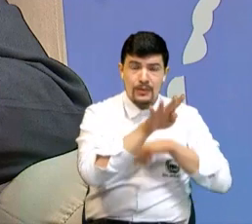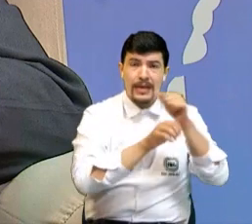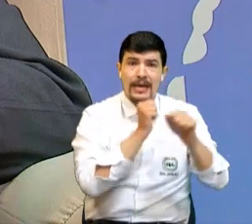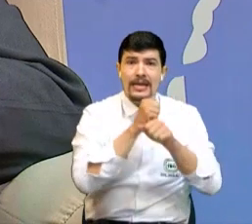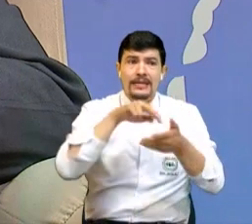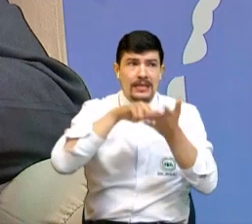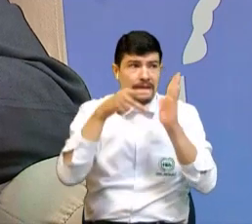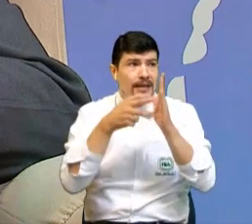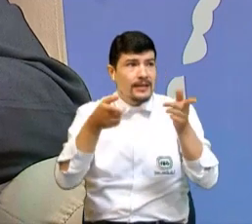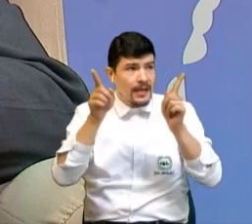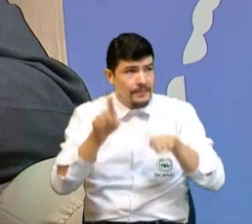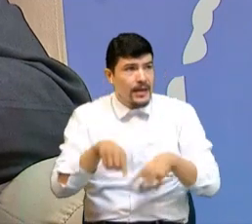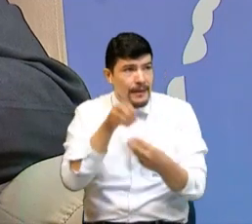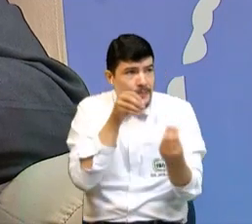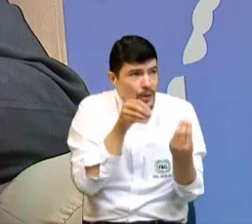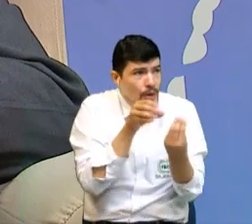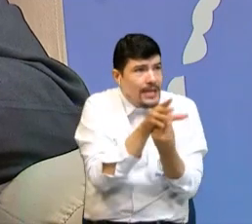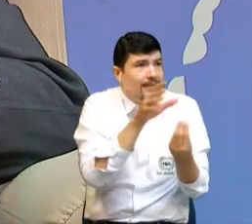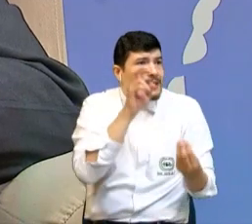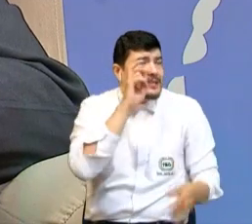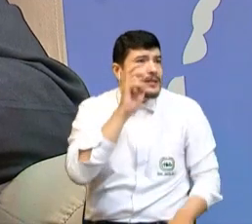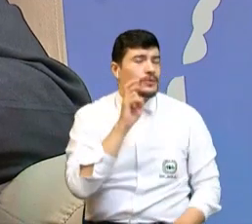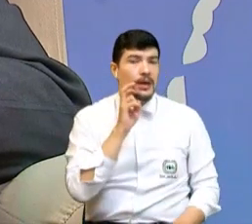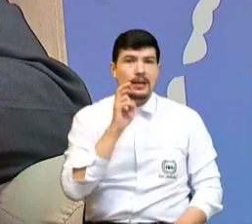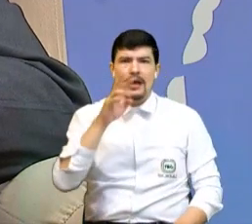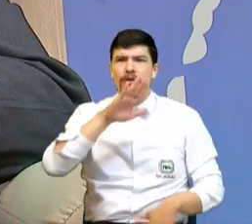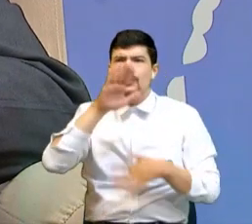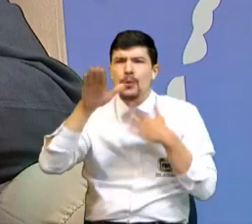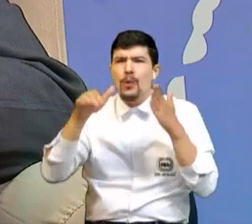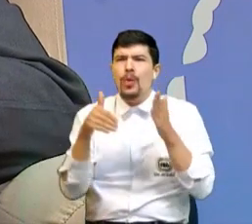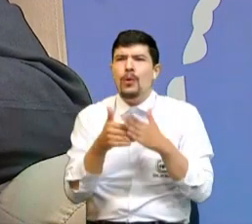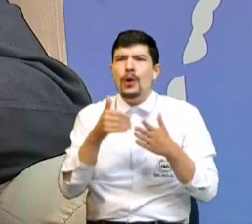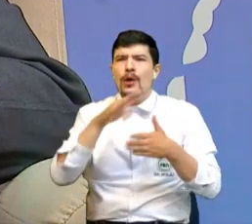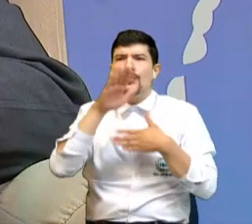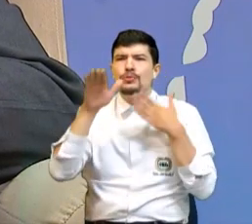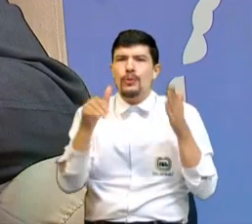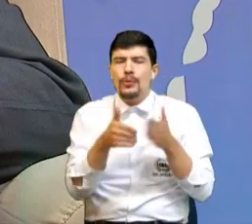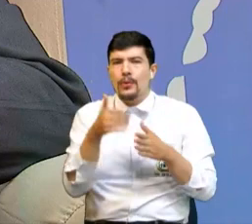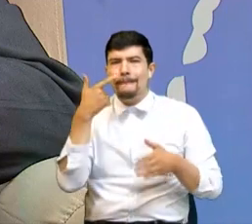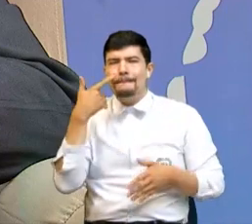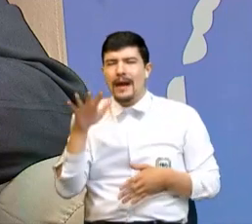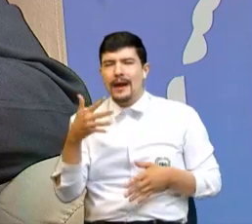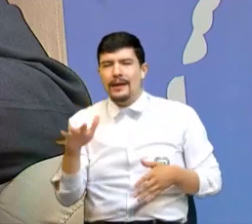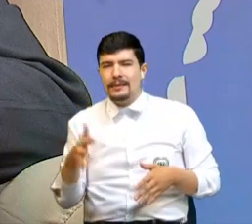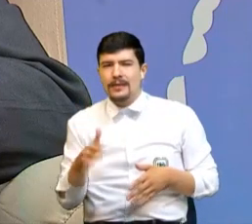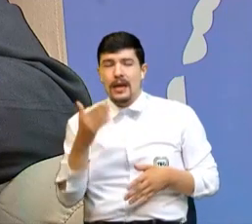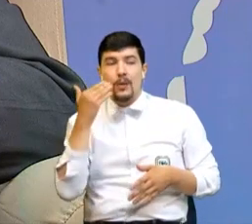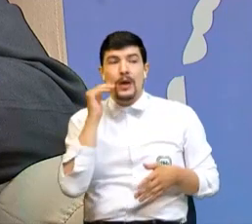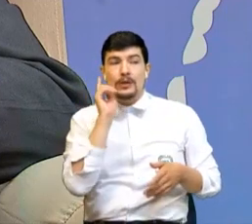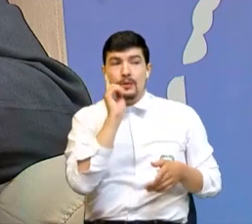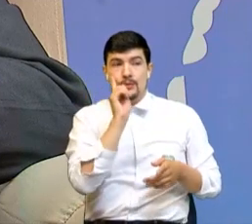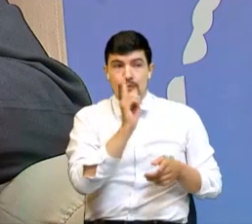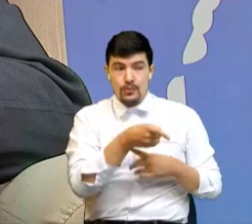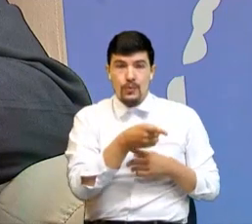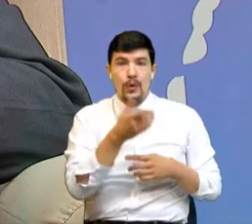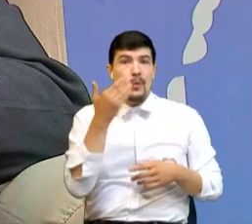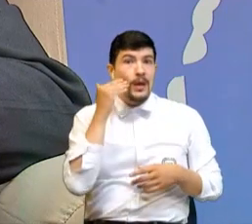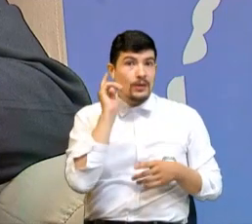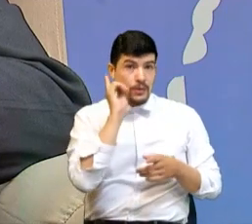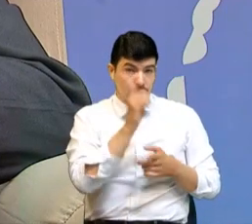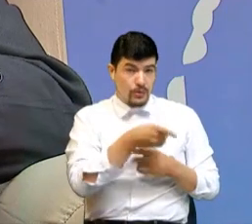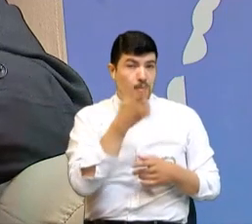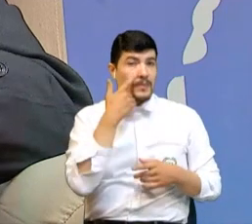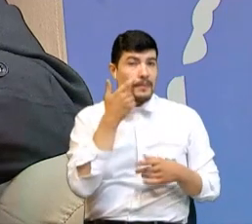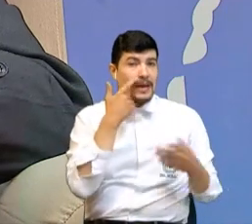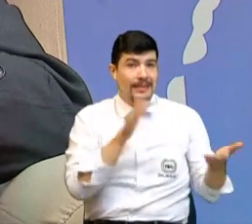violencia sexual. Todo parece indicar que cuando fallece su señor